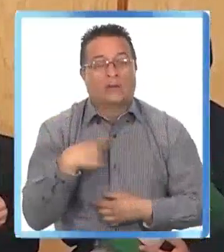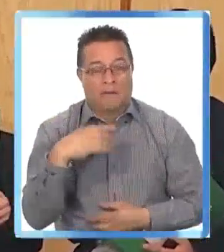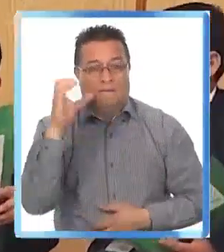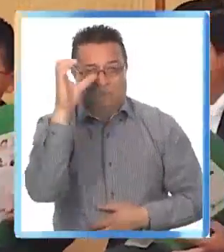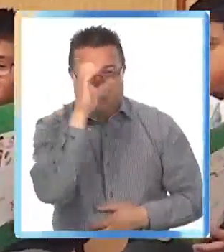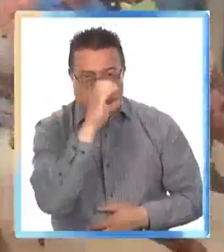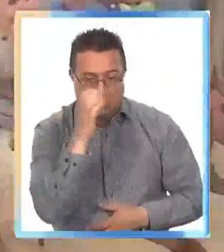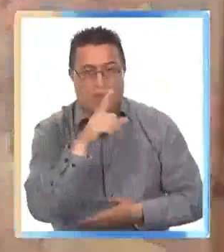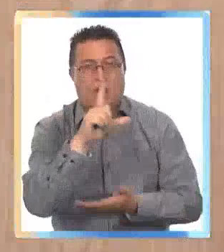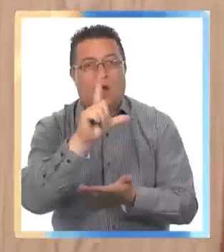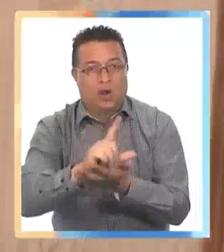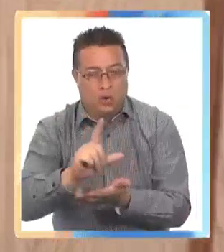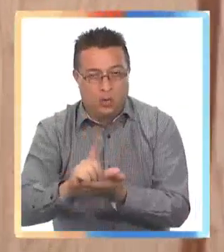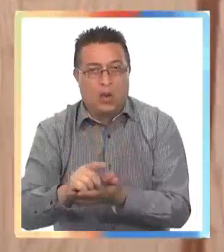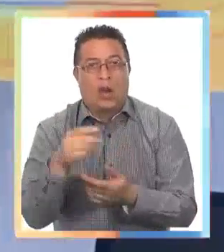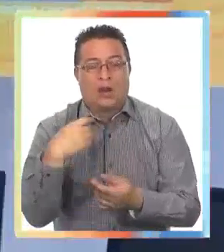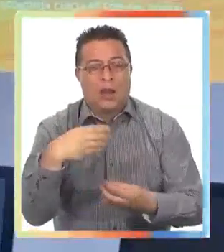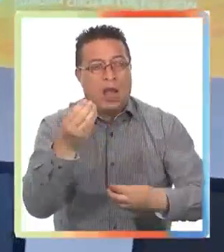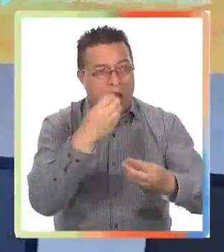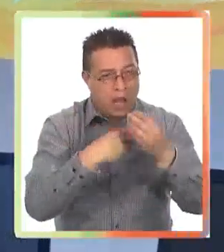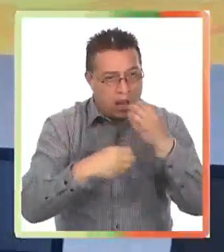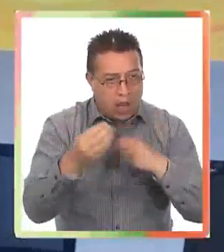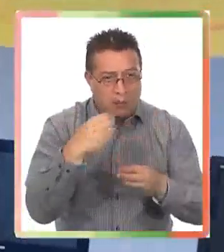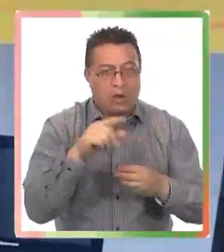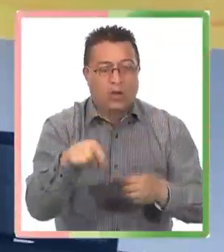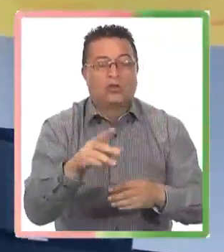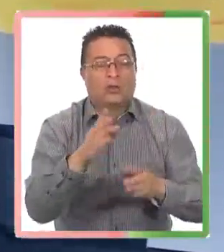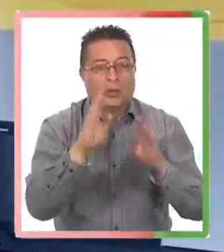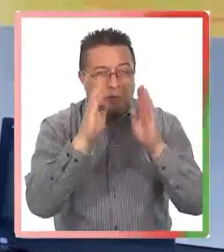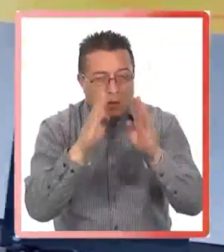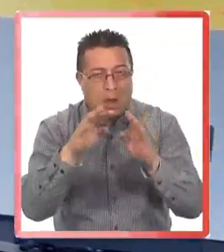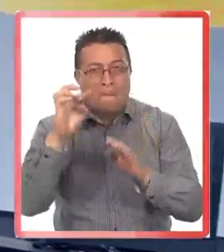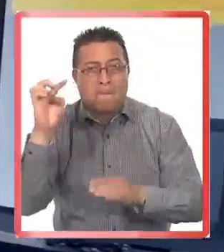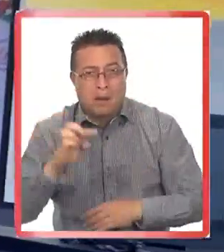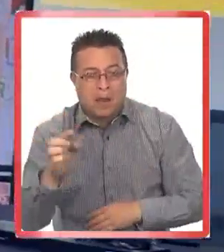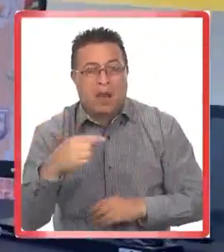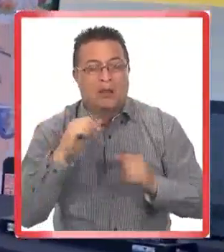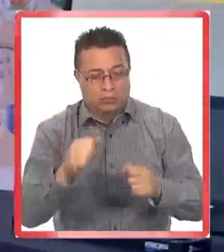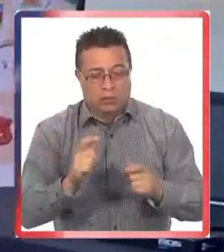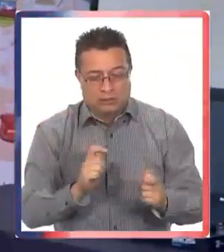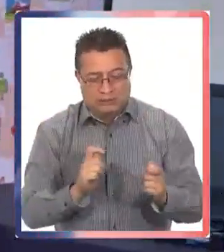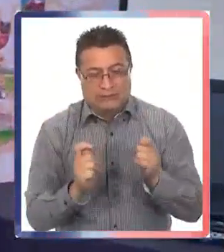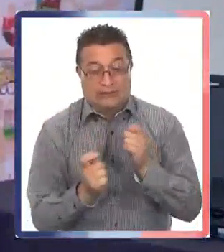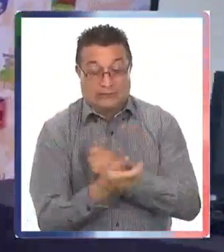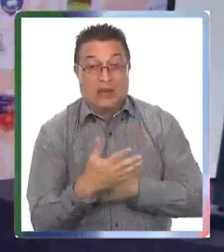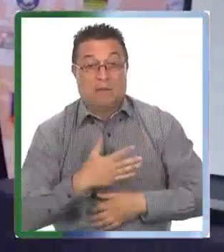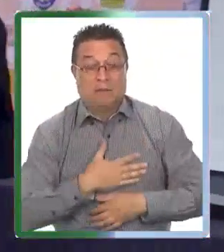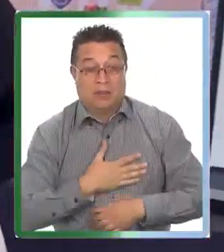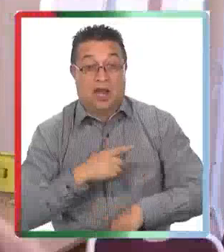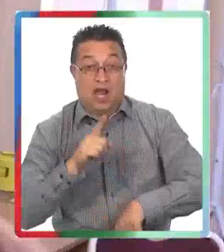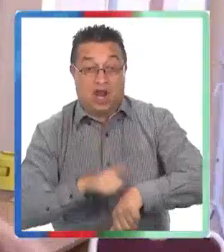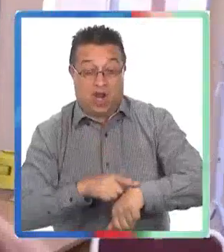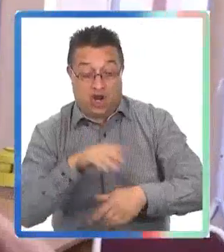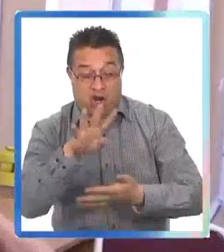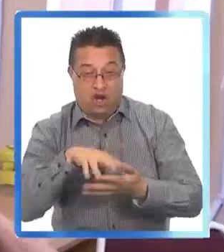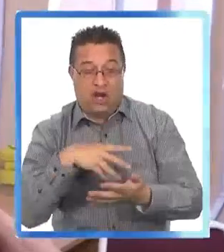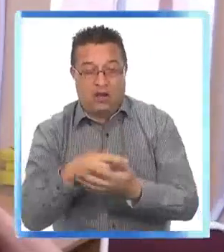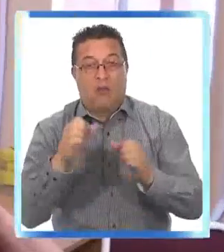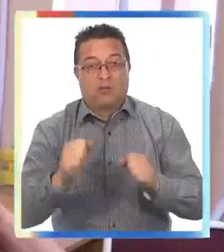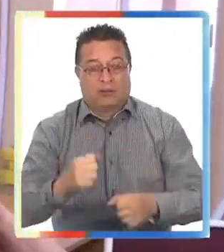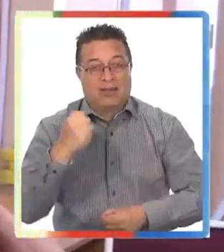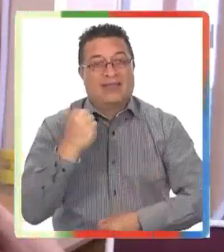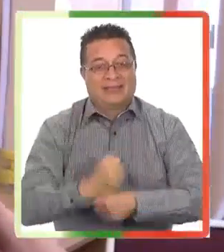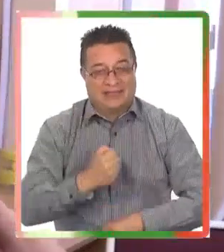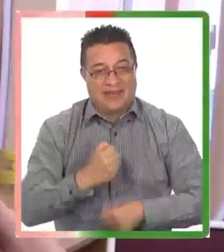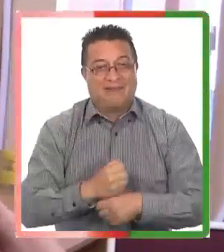entonces busqué espacios entre el almuerzo, hablé con los papás, que se adecuaran a mi horario para poder trabajar